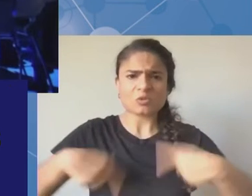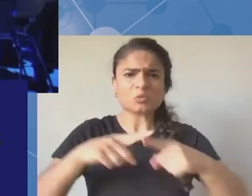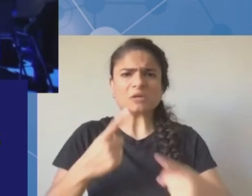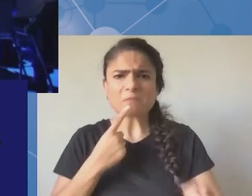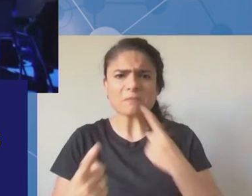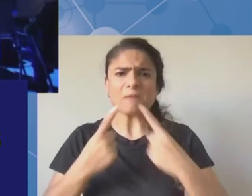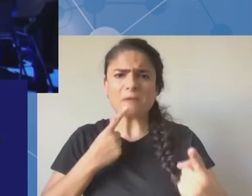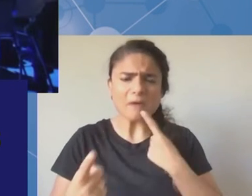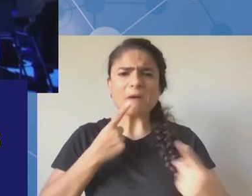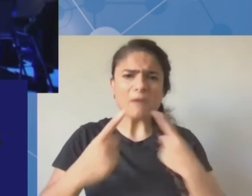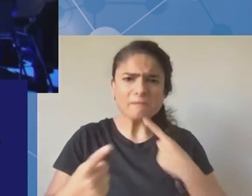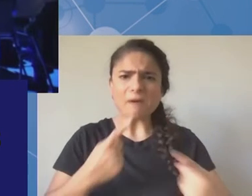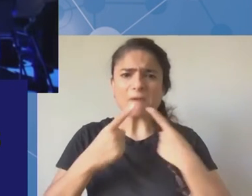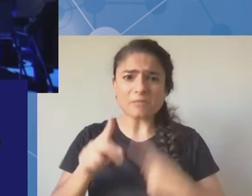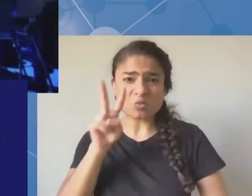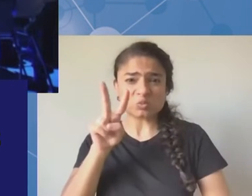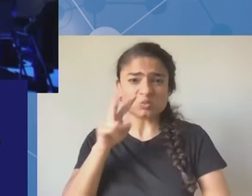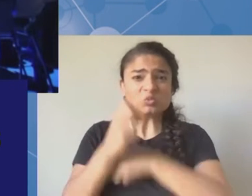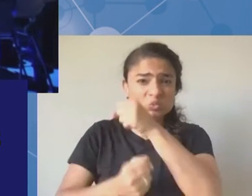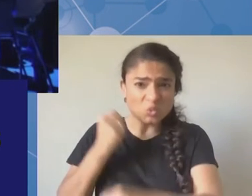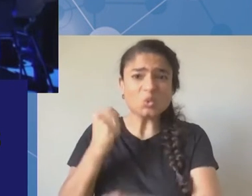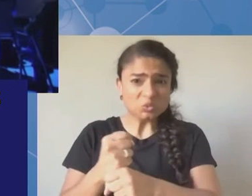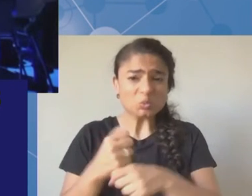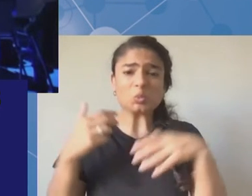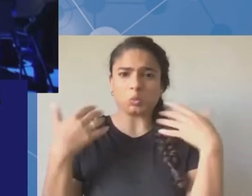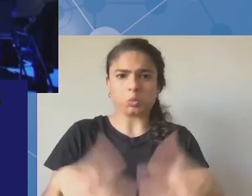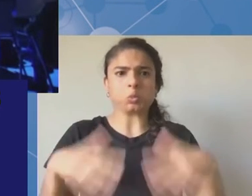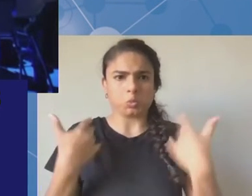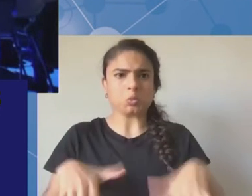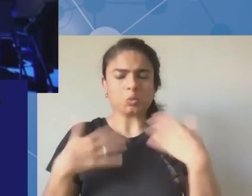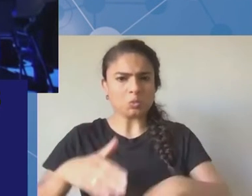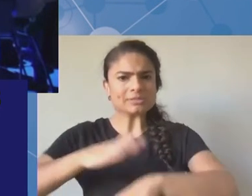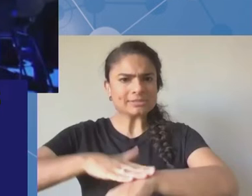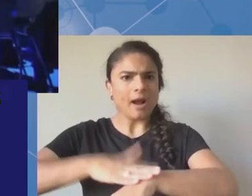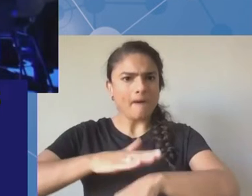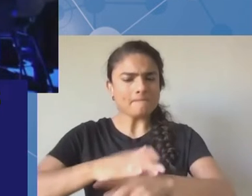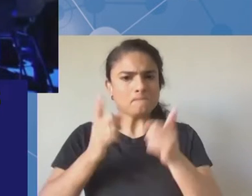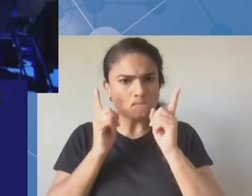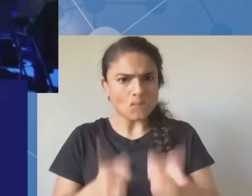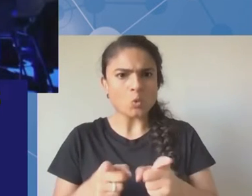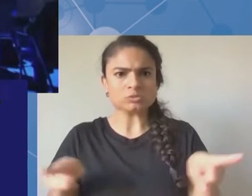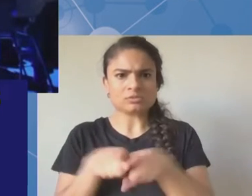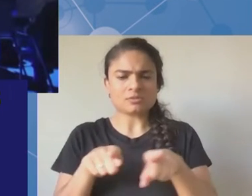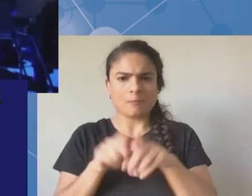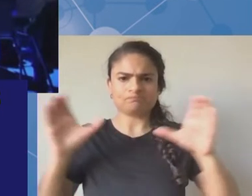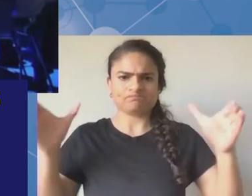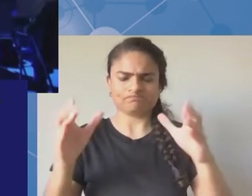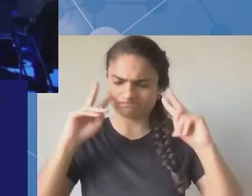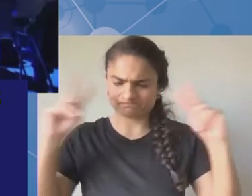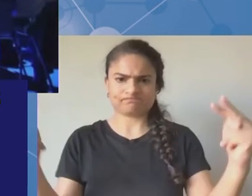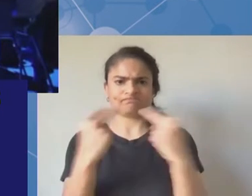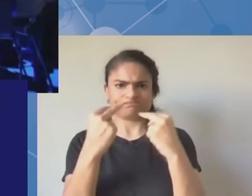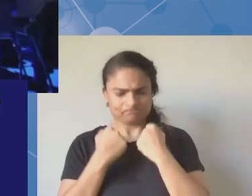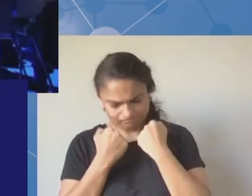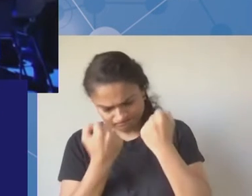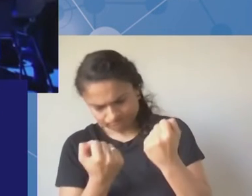una manera tan innovadora, híbrida. Sin embargo, ya son desde hace 2 años que realizamos este tipo de